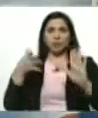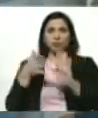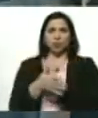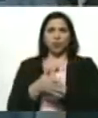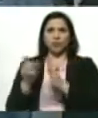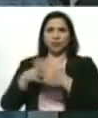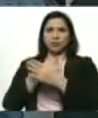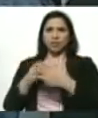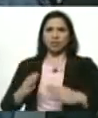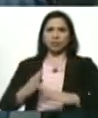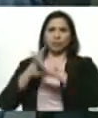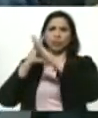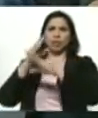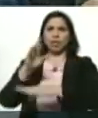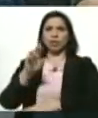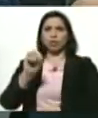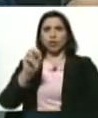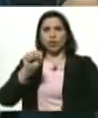arroz net